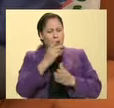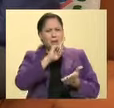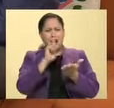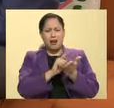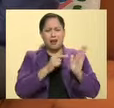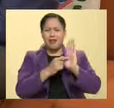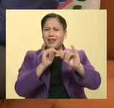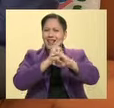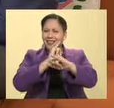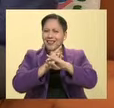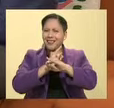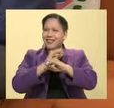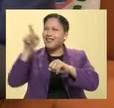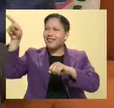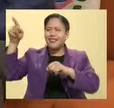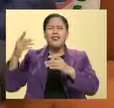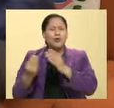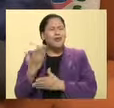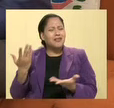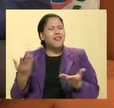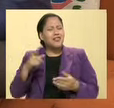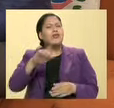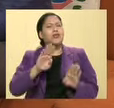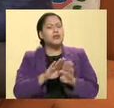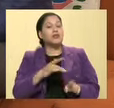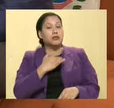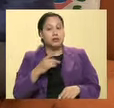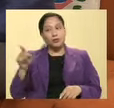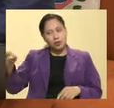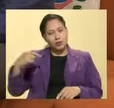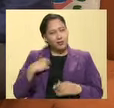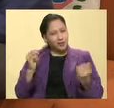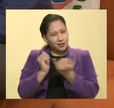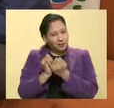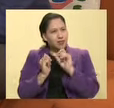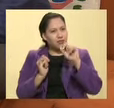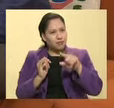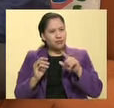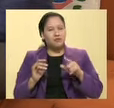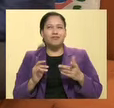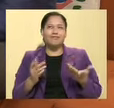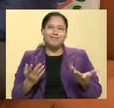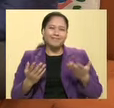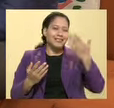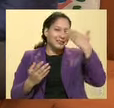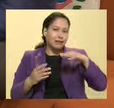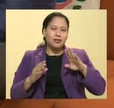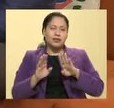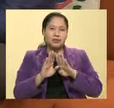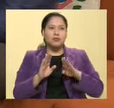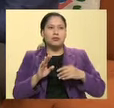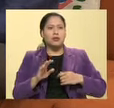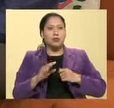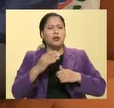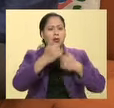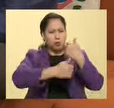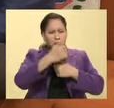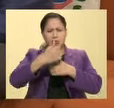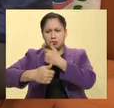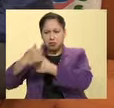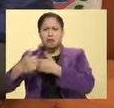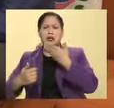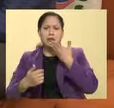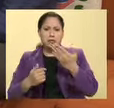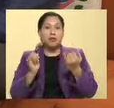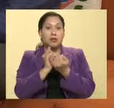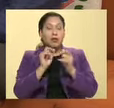de radio y telecomunicación? Bueno, yo, como tú, estoy totalmente a favor de que haya competencia y totalmente